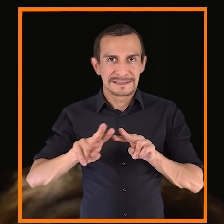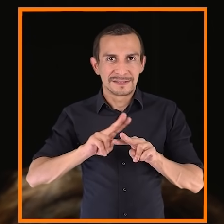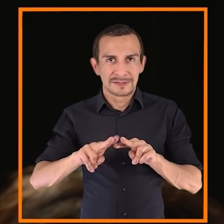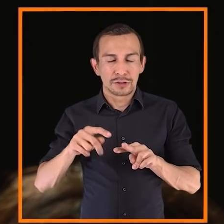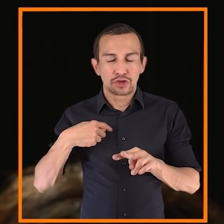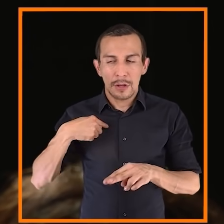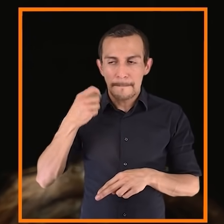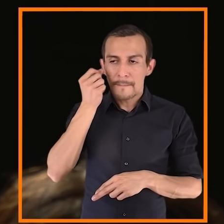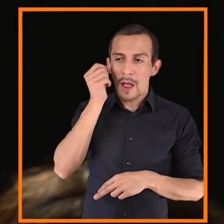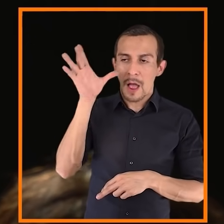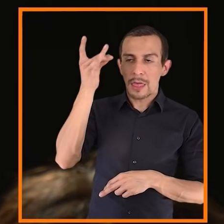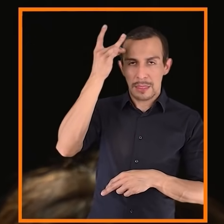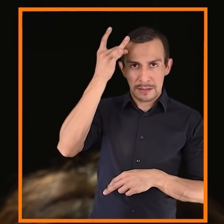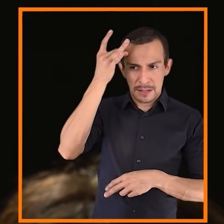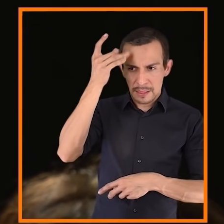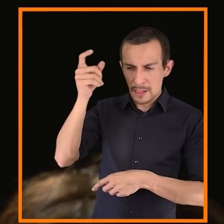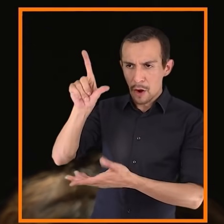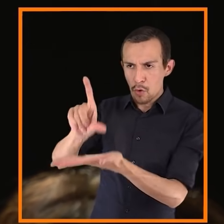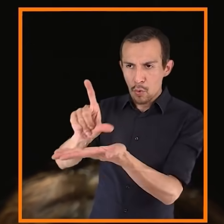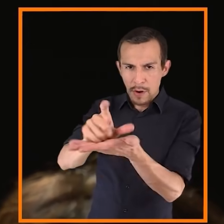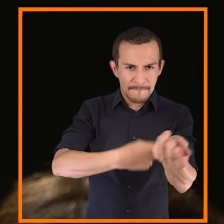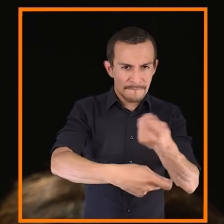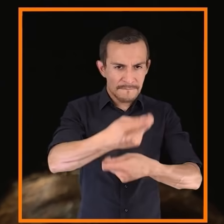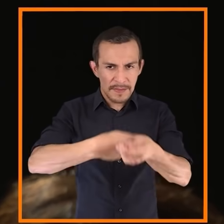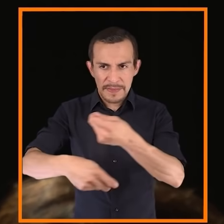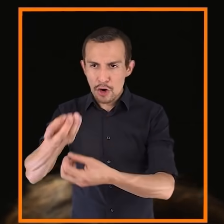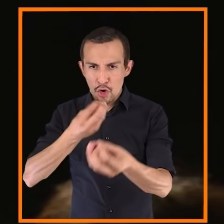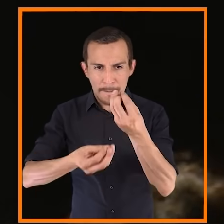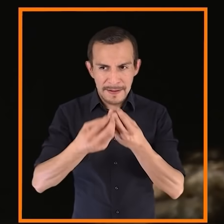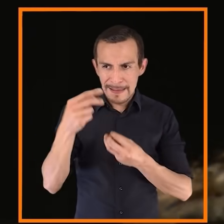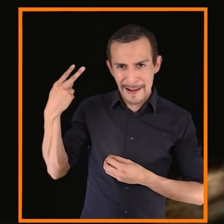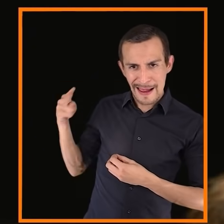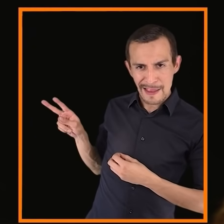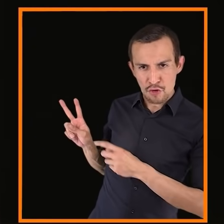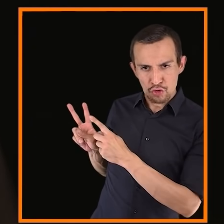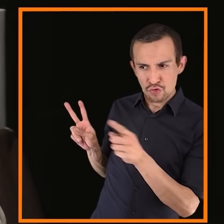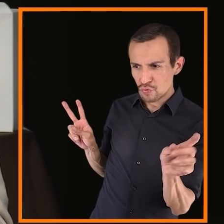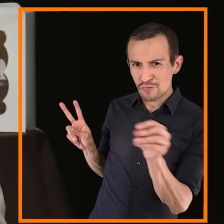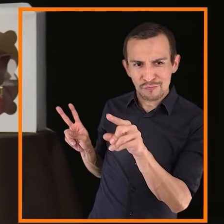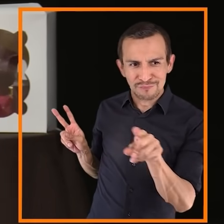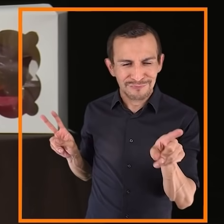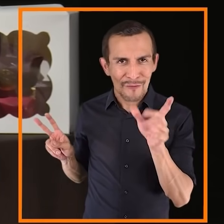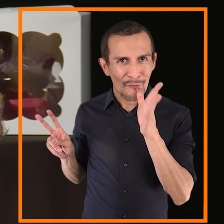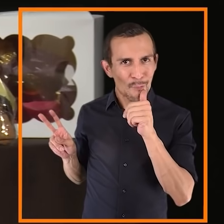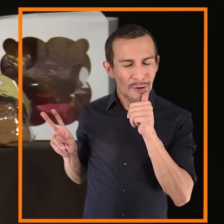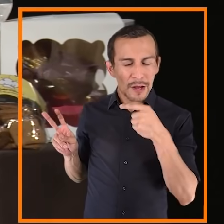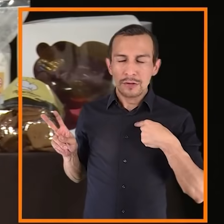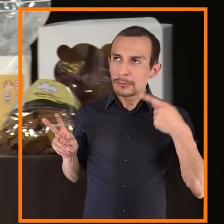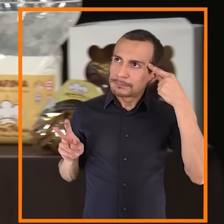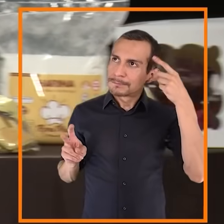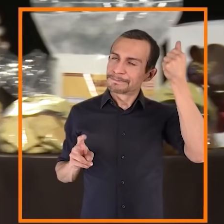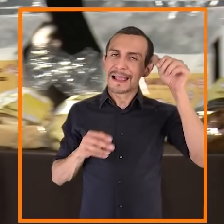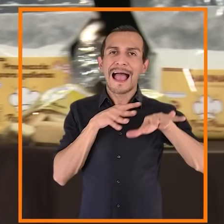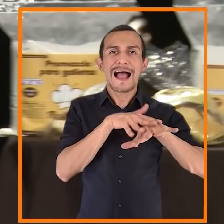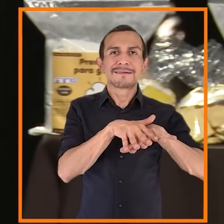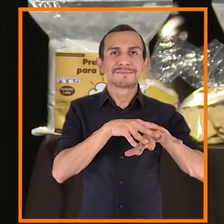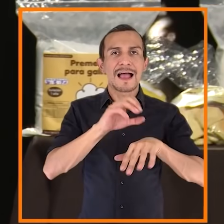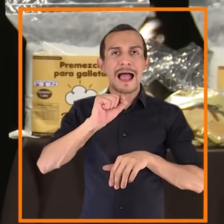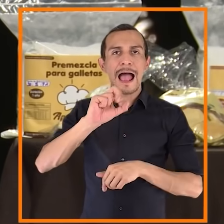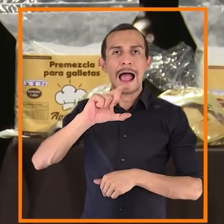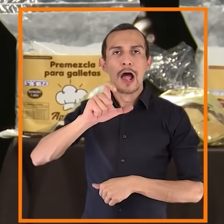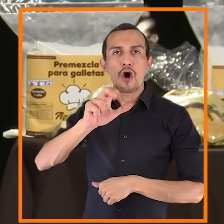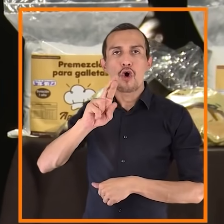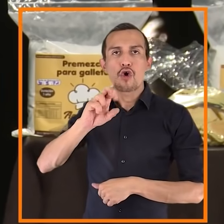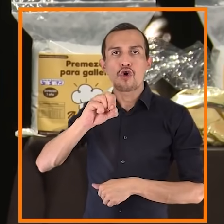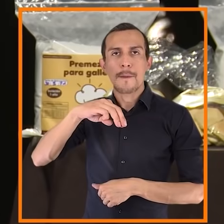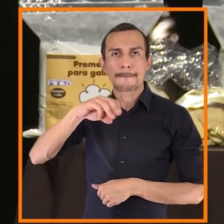hizo que me diera cuenta que en el mercado no hay alimentos para ellos. Entonces me llevó a crear mi harina